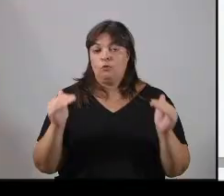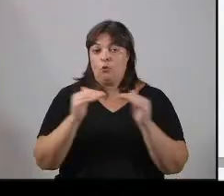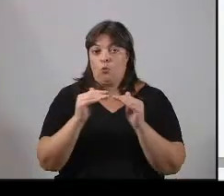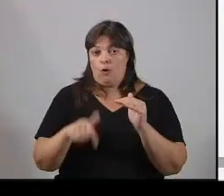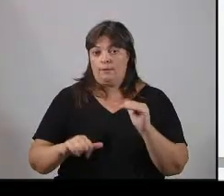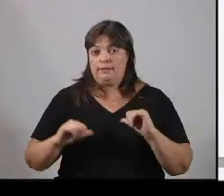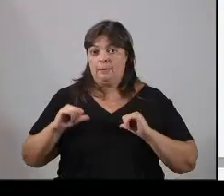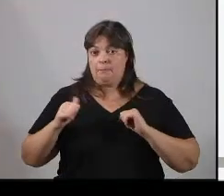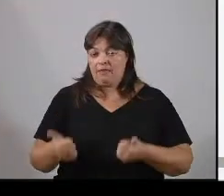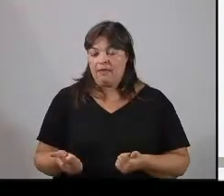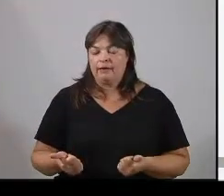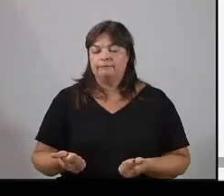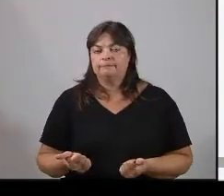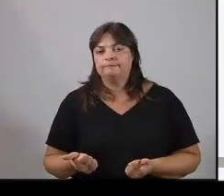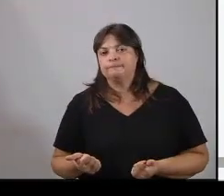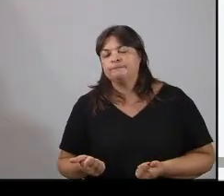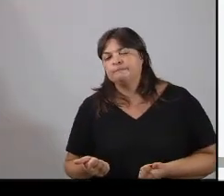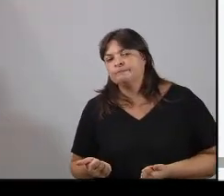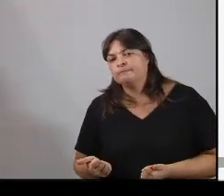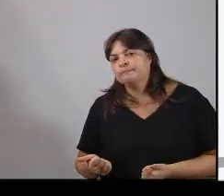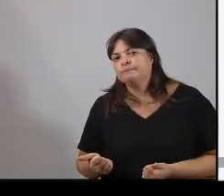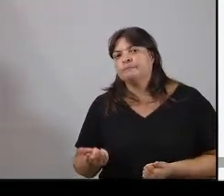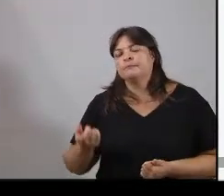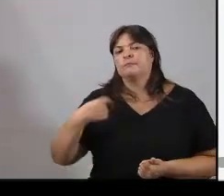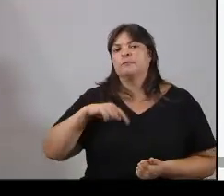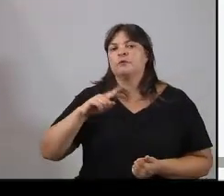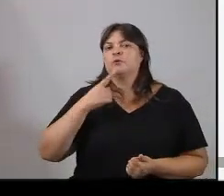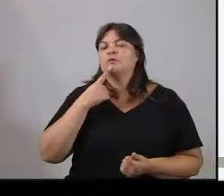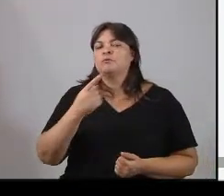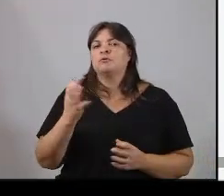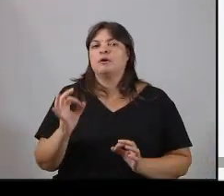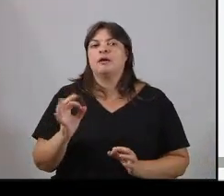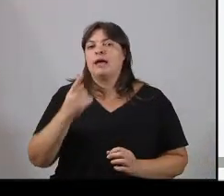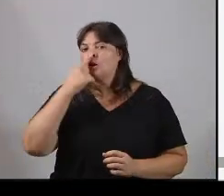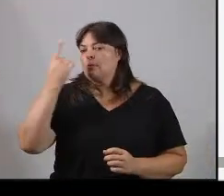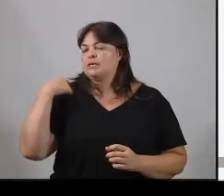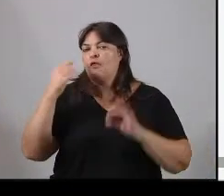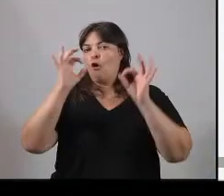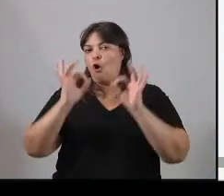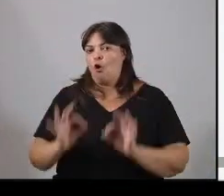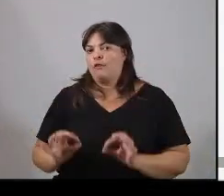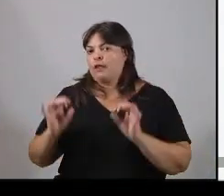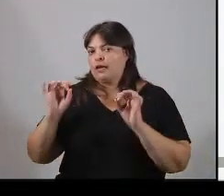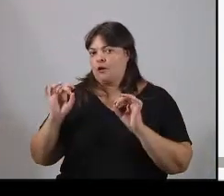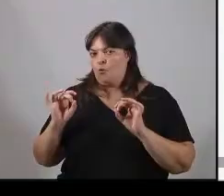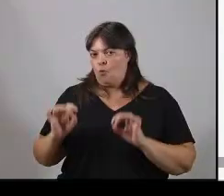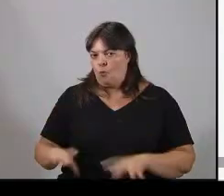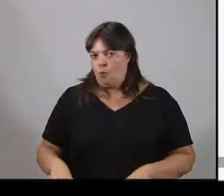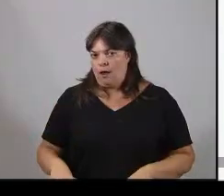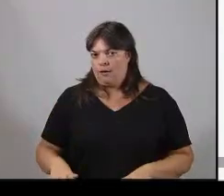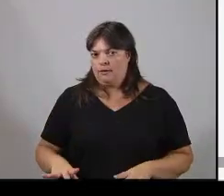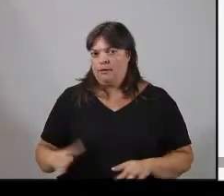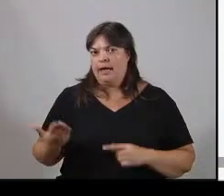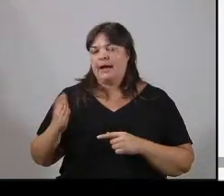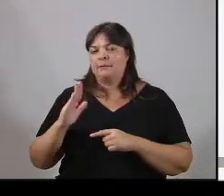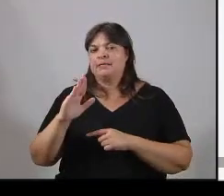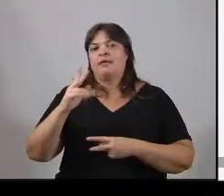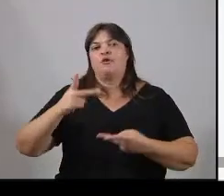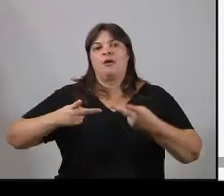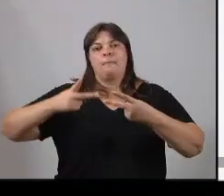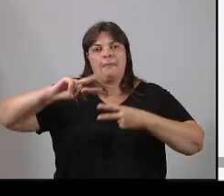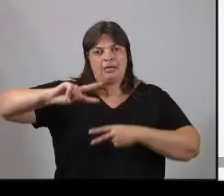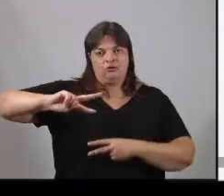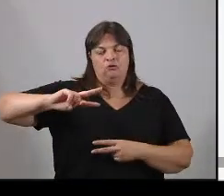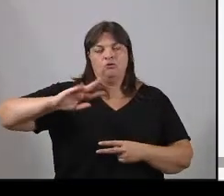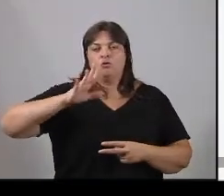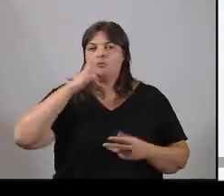he anunciado, y hemos decretado el mismo orden que el año pasado, inverso a la representación, para escucharlos a